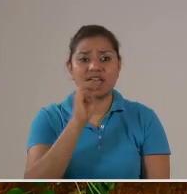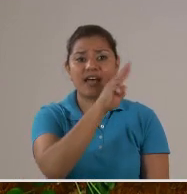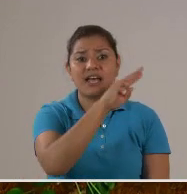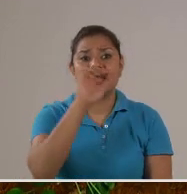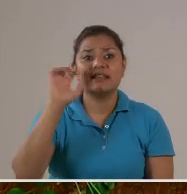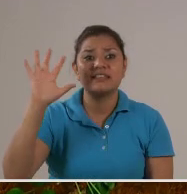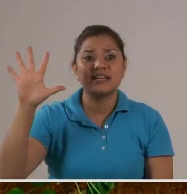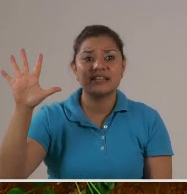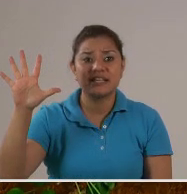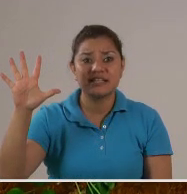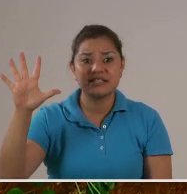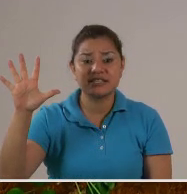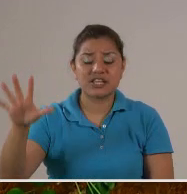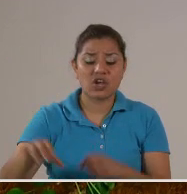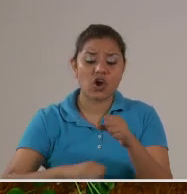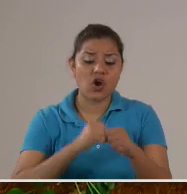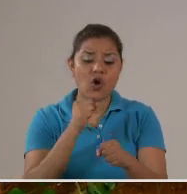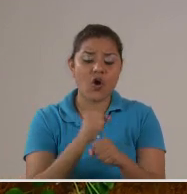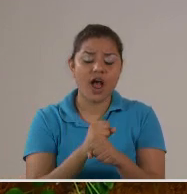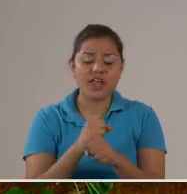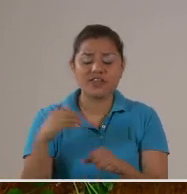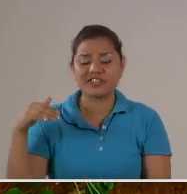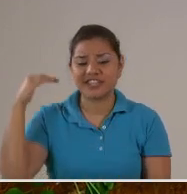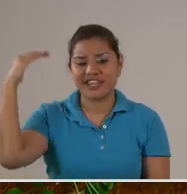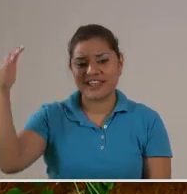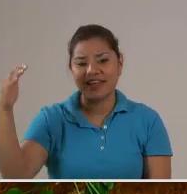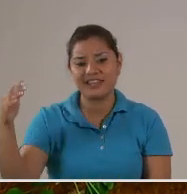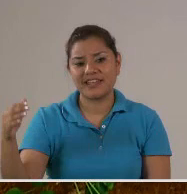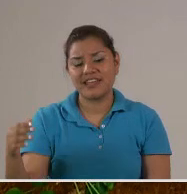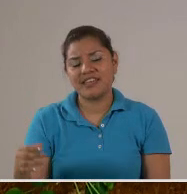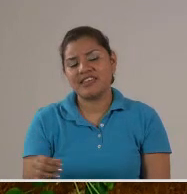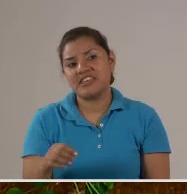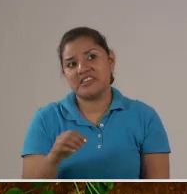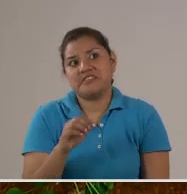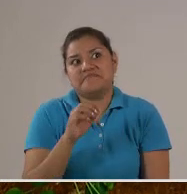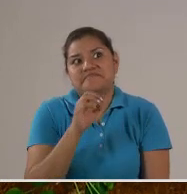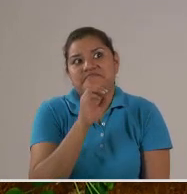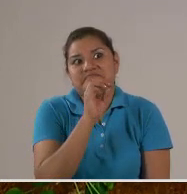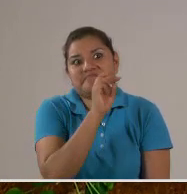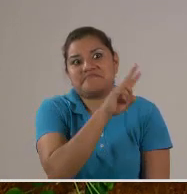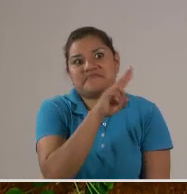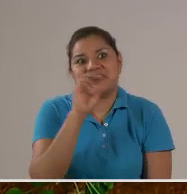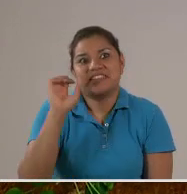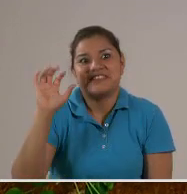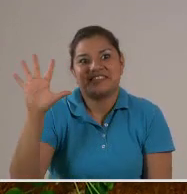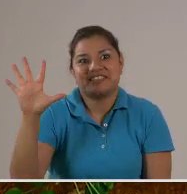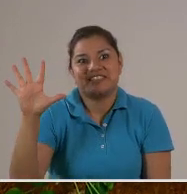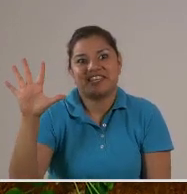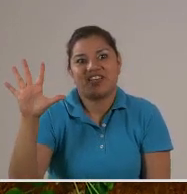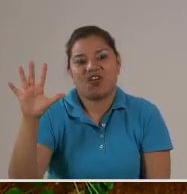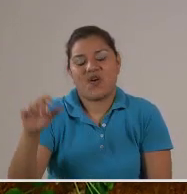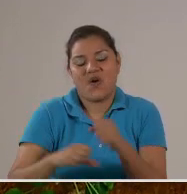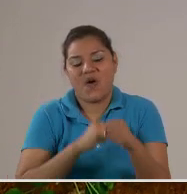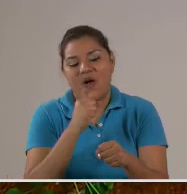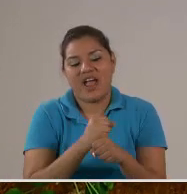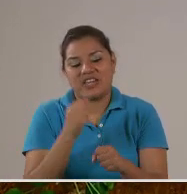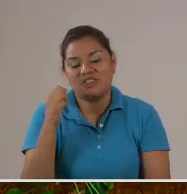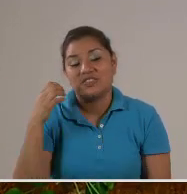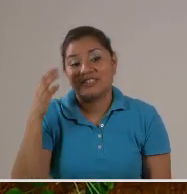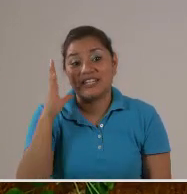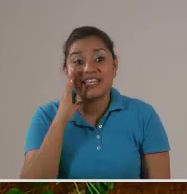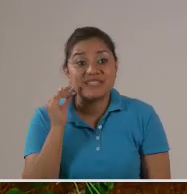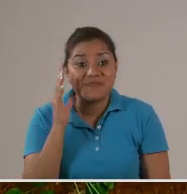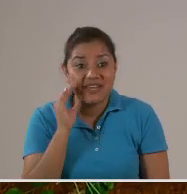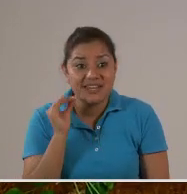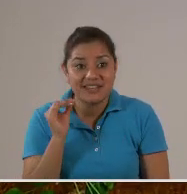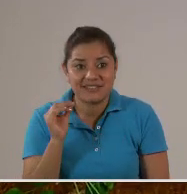y 25 de experiencia Quién va a llenar eso hermano el amor de Dios son unos